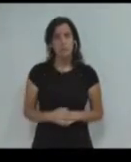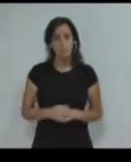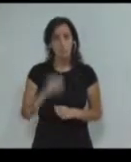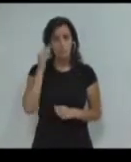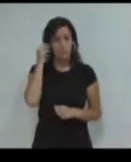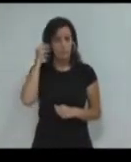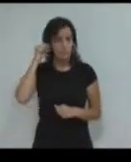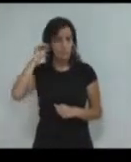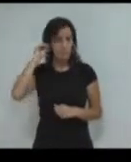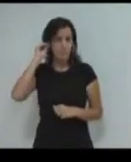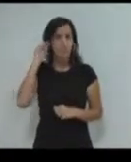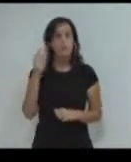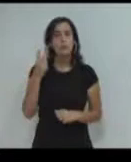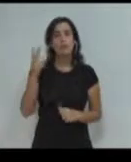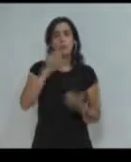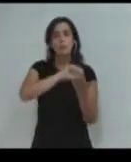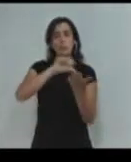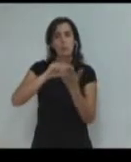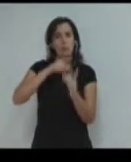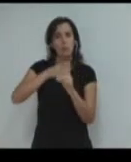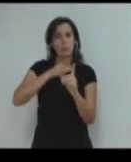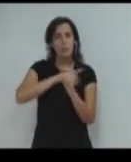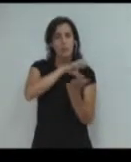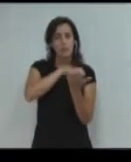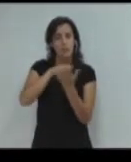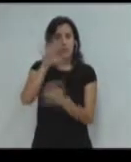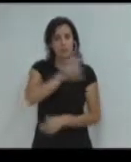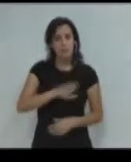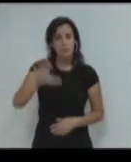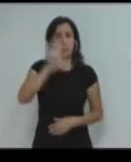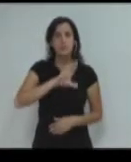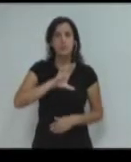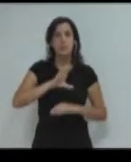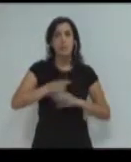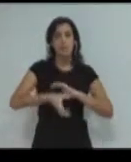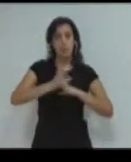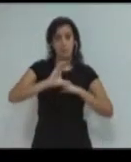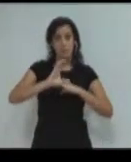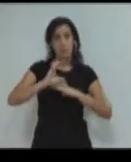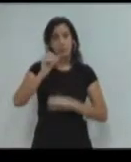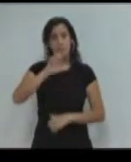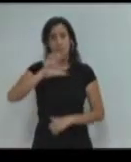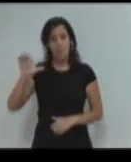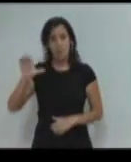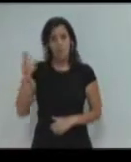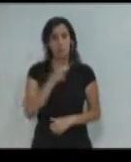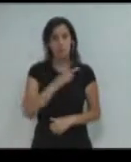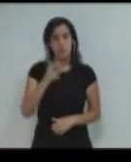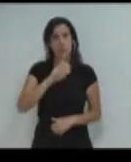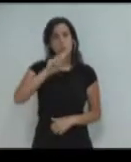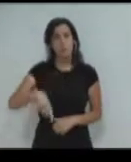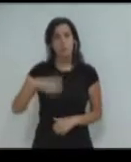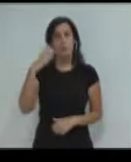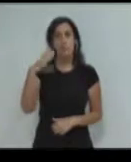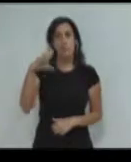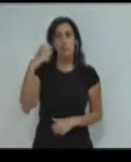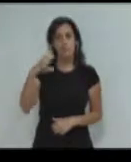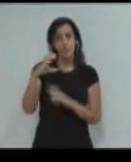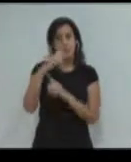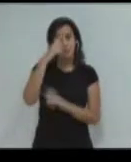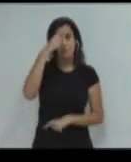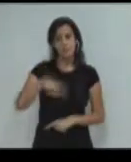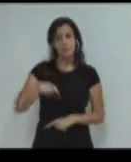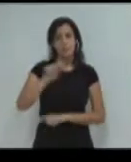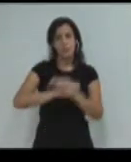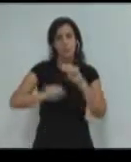2 centros de referencia estatal, el CEAPAT y el CRE, y el CERMI, que como sabéis es la asociación